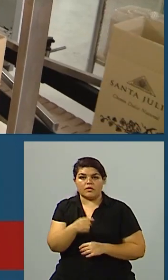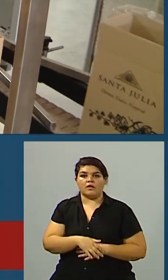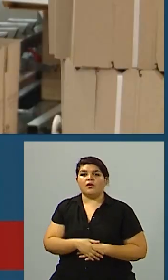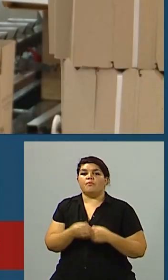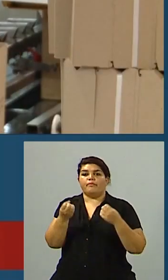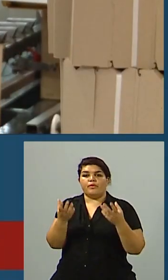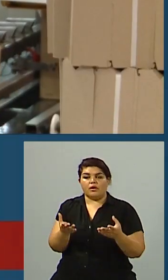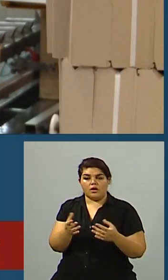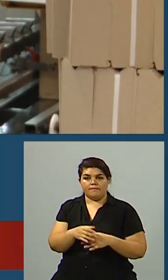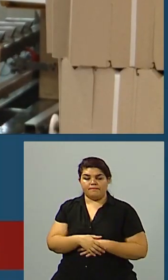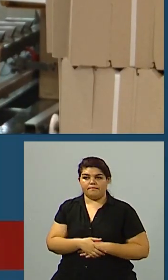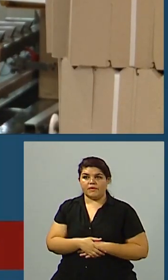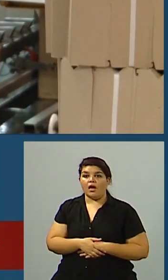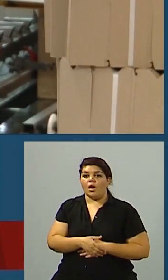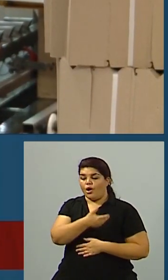manera conocemos,